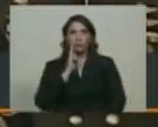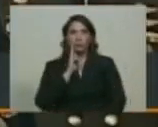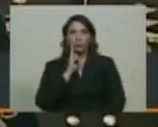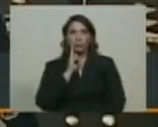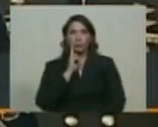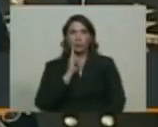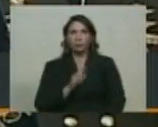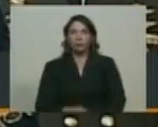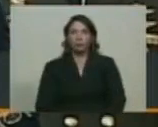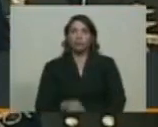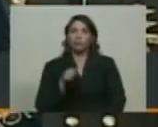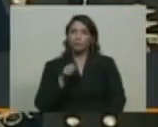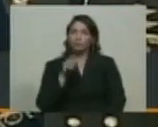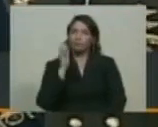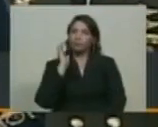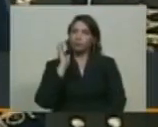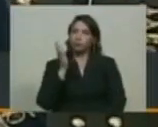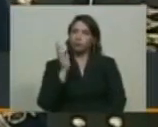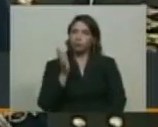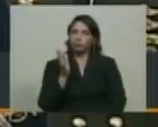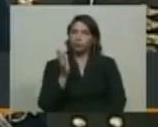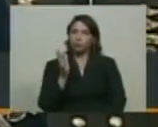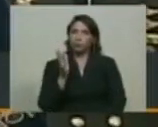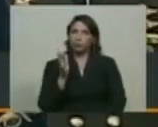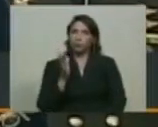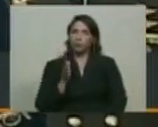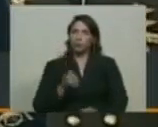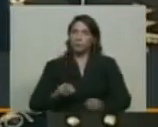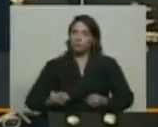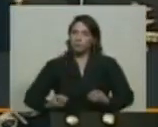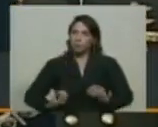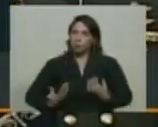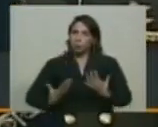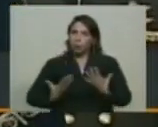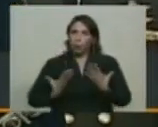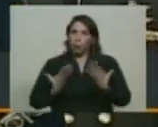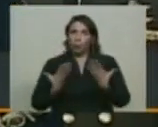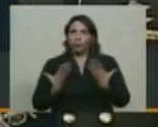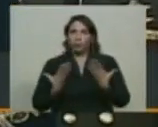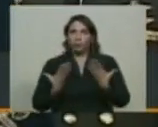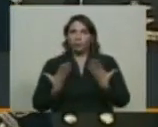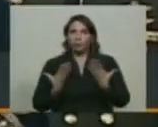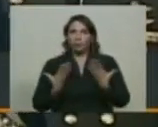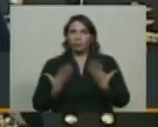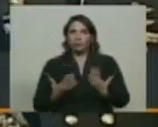era un acto cargado de emociones,